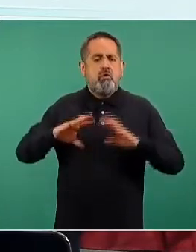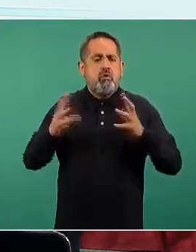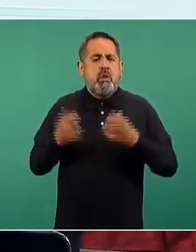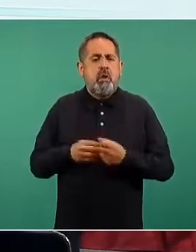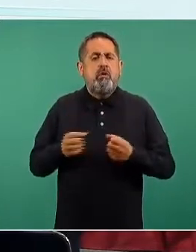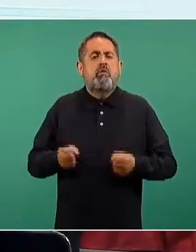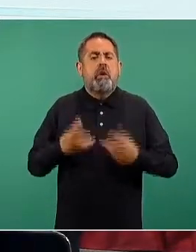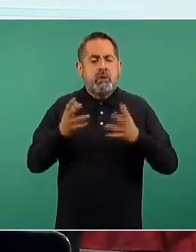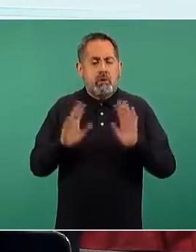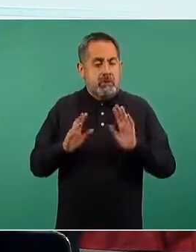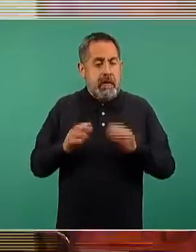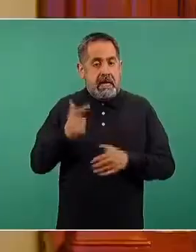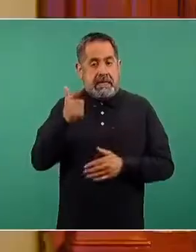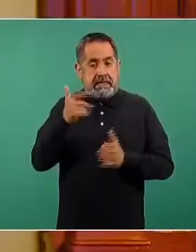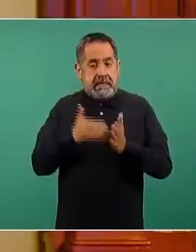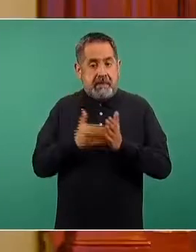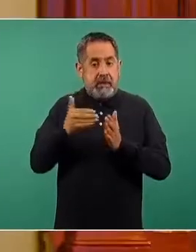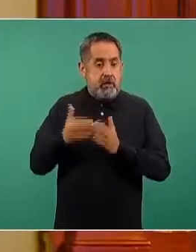medios esquemas,